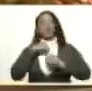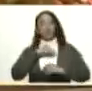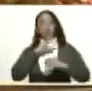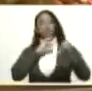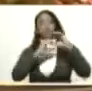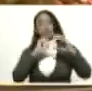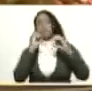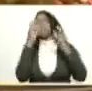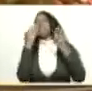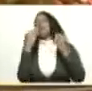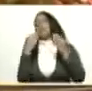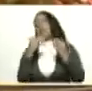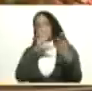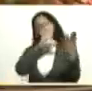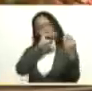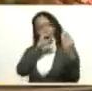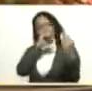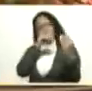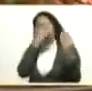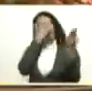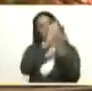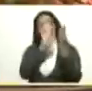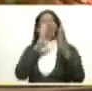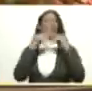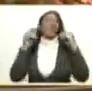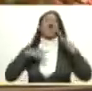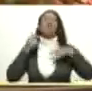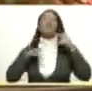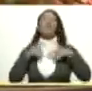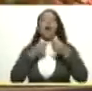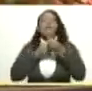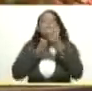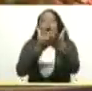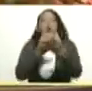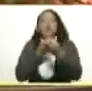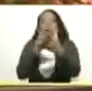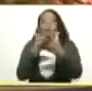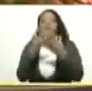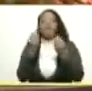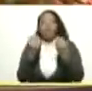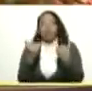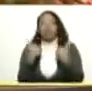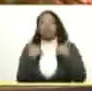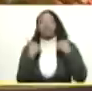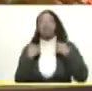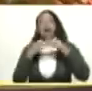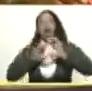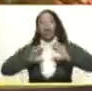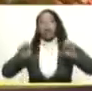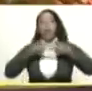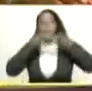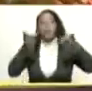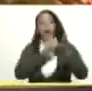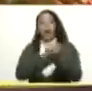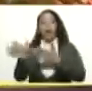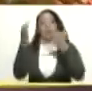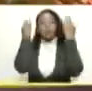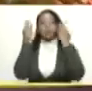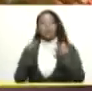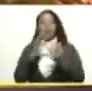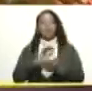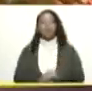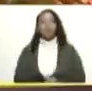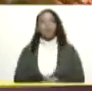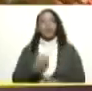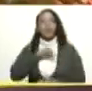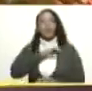conversado bastante en todas las actividades. ¿Cuánto cuesta parir los recursos para la educación pública gratuita y de calidad